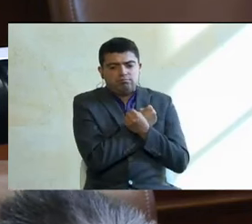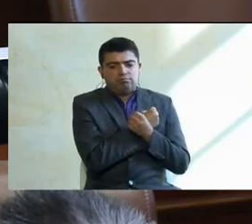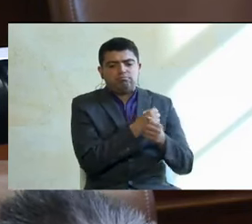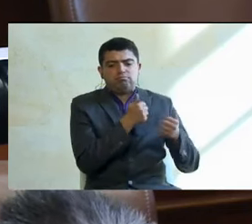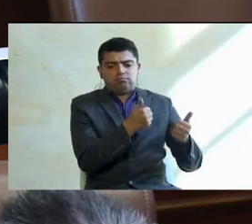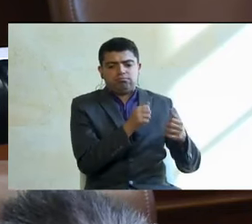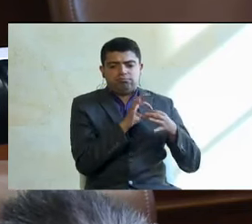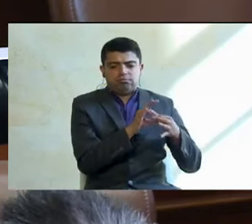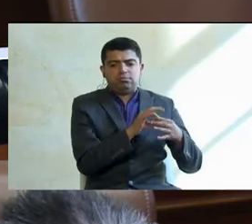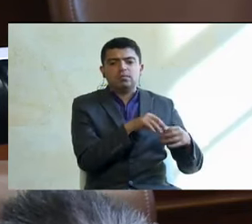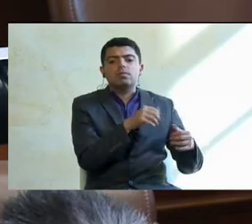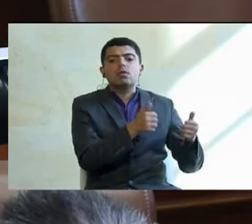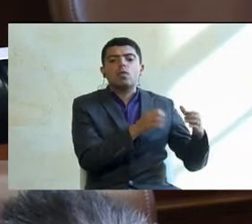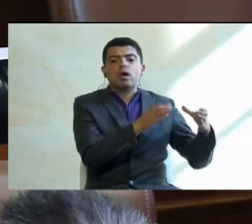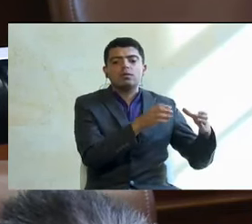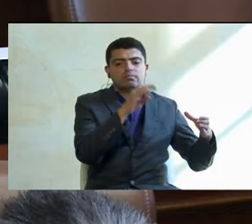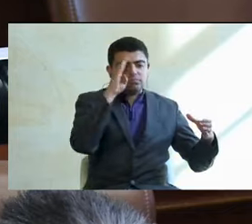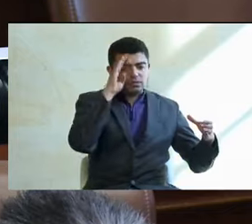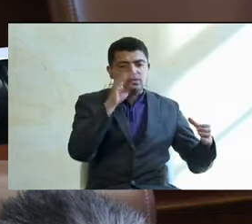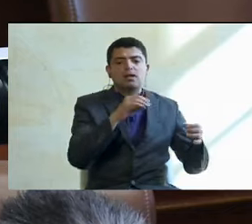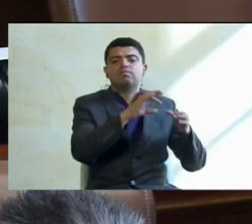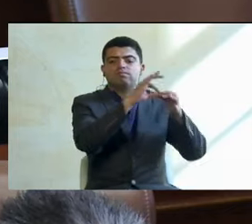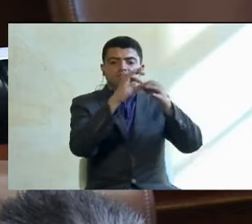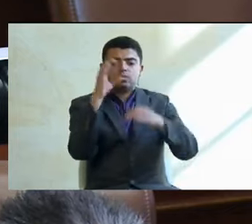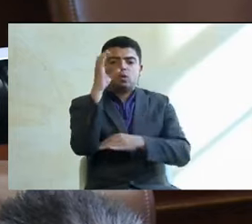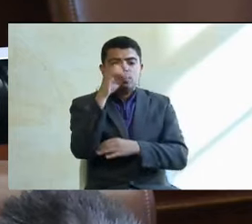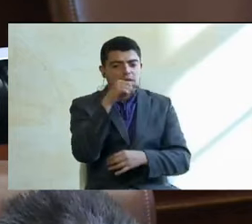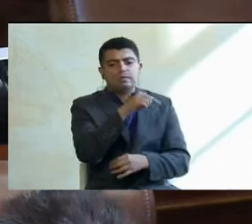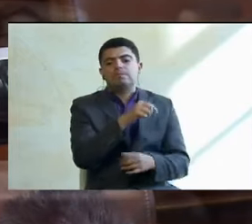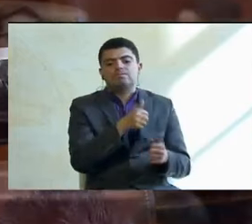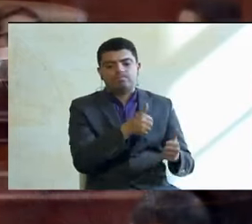yan comprometida con el país Muchas gracias